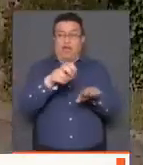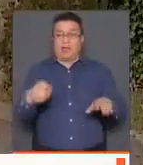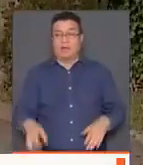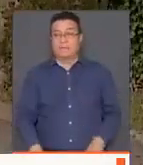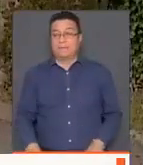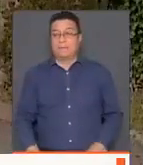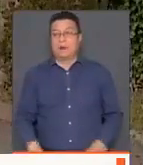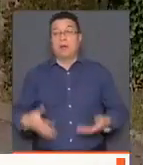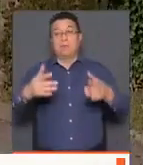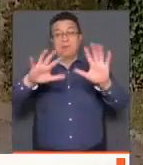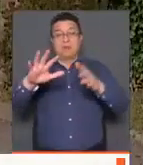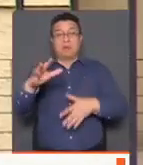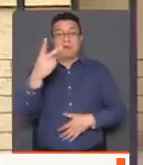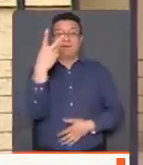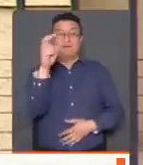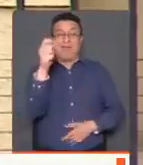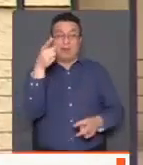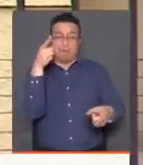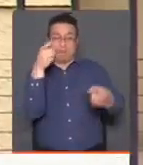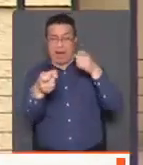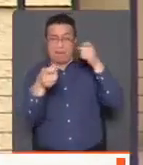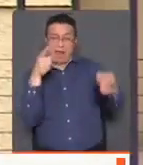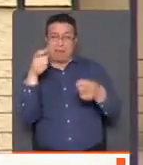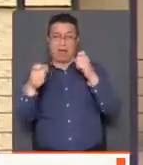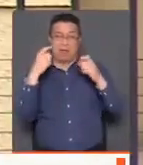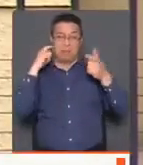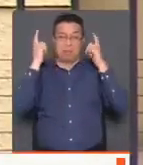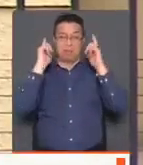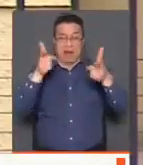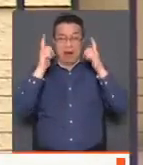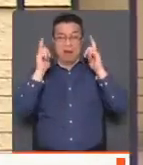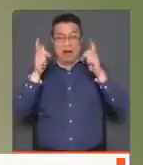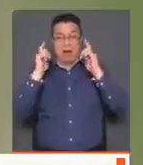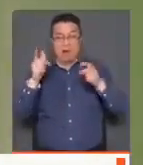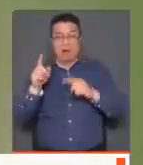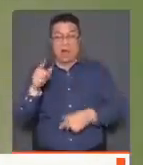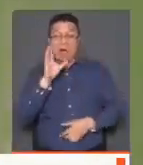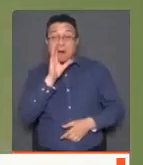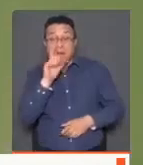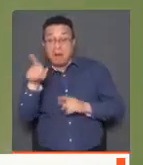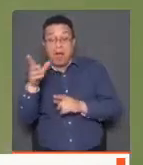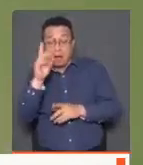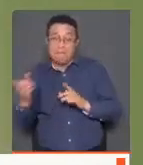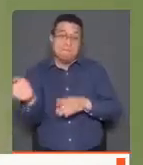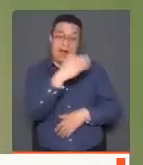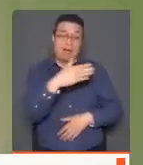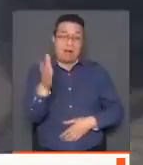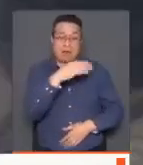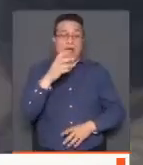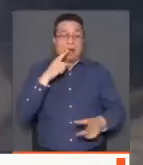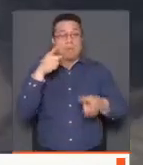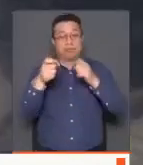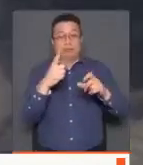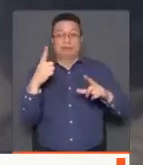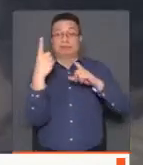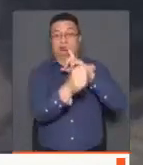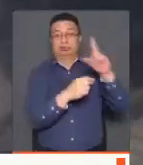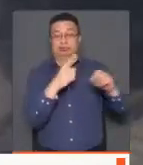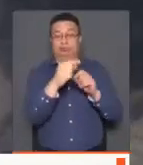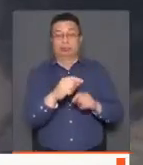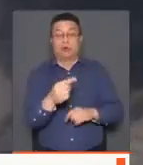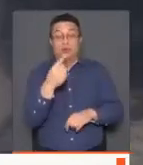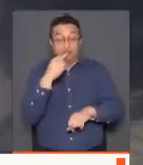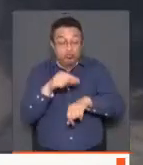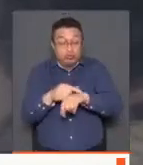Fueron cerca de 20 disparos los que se escucharon y esa instrucción era de los delincuentes que ahí iniciaron su huida. Solo unos